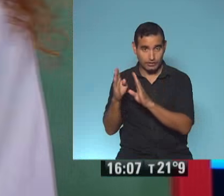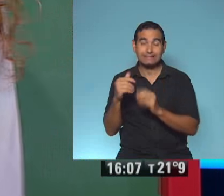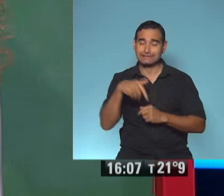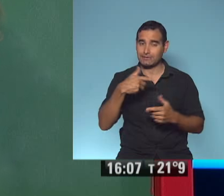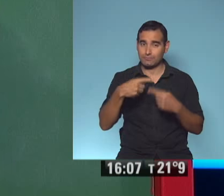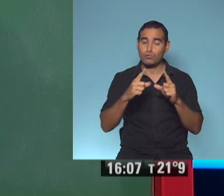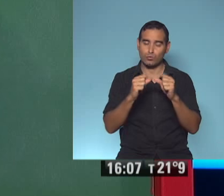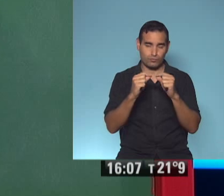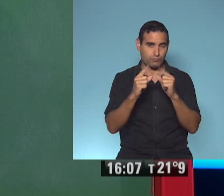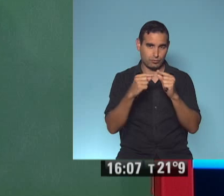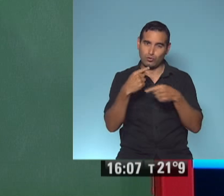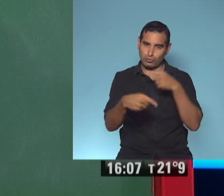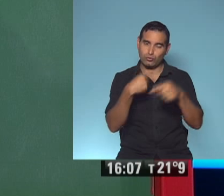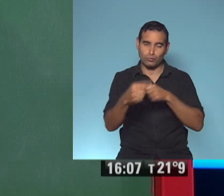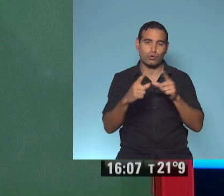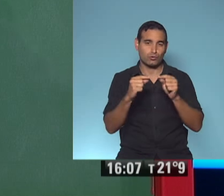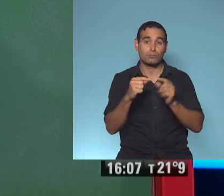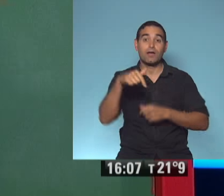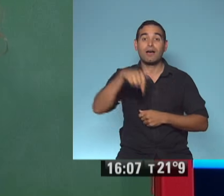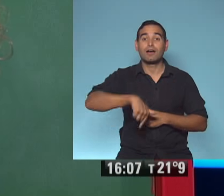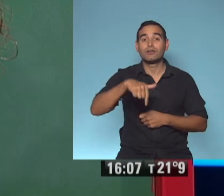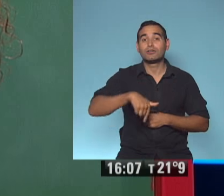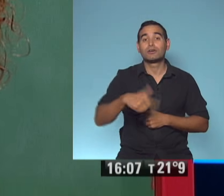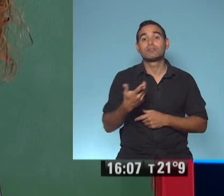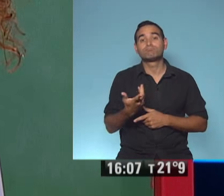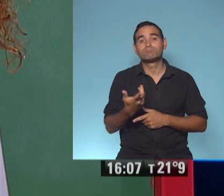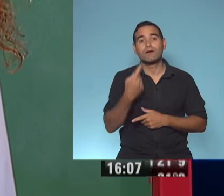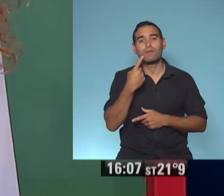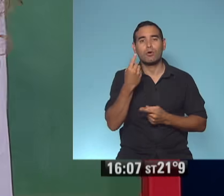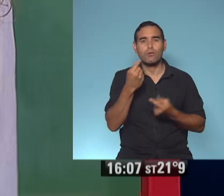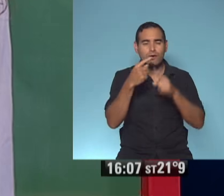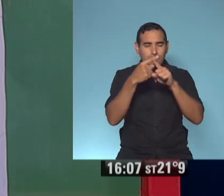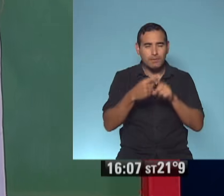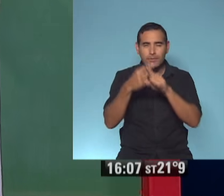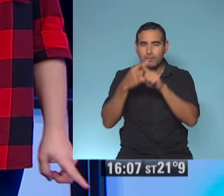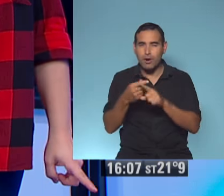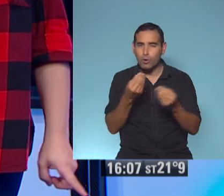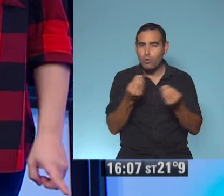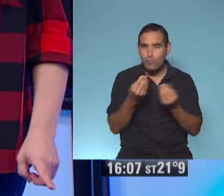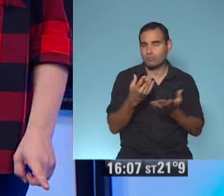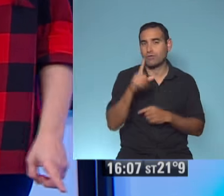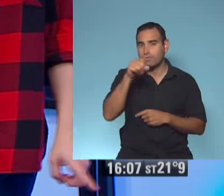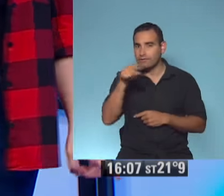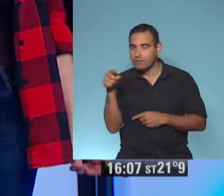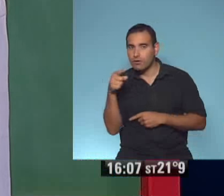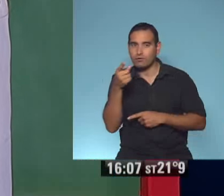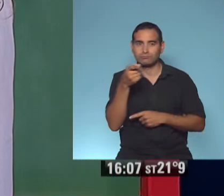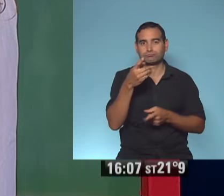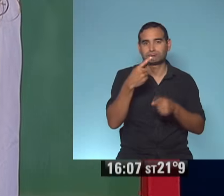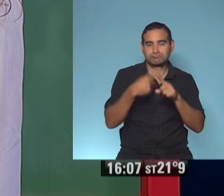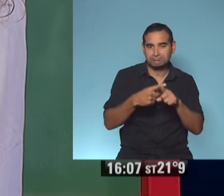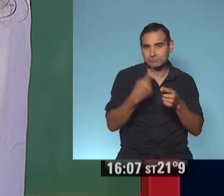matemática, números. Perfecto. Y en este caso, para hacer cálculos. Oh, muy importante,